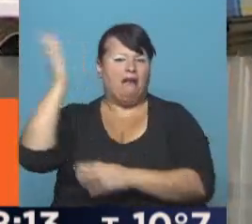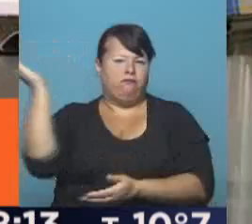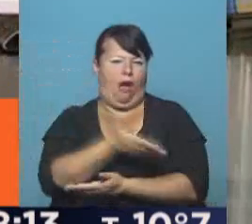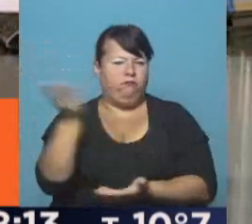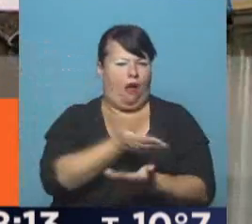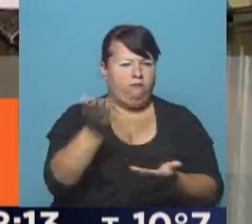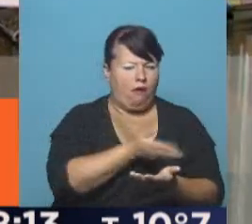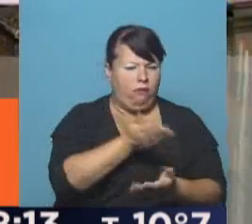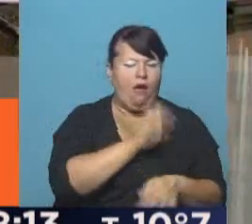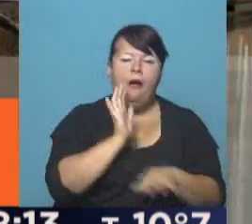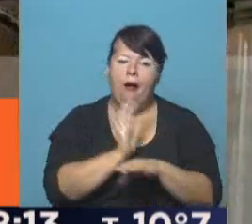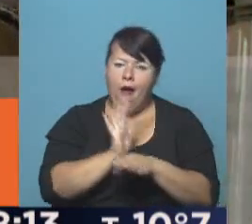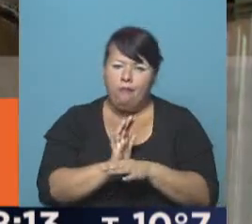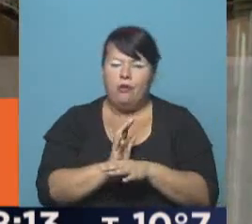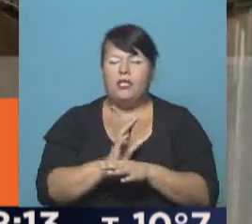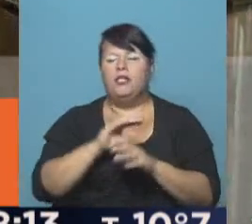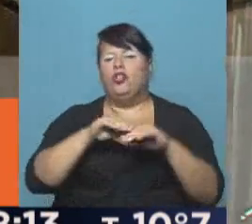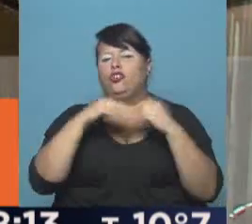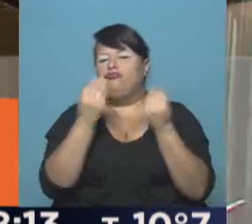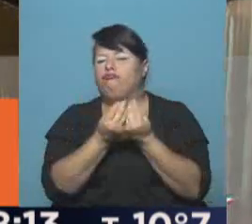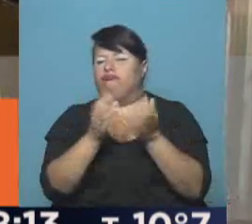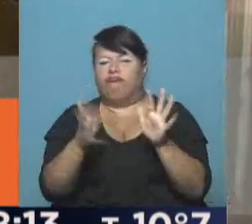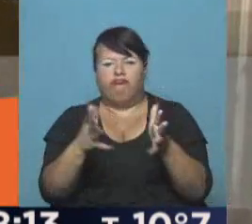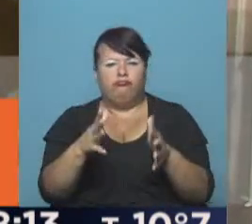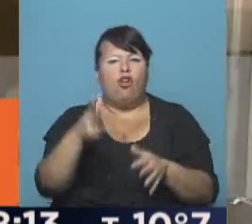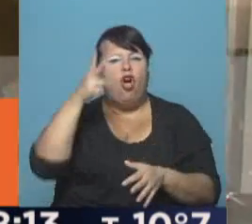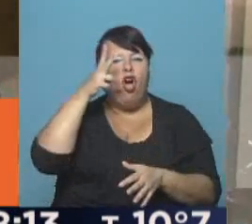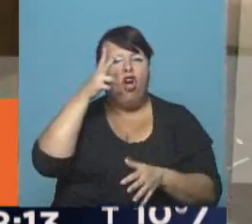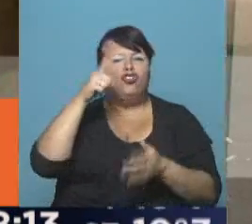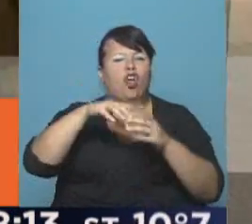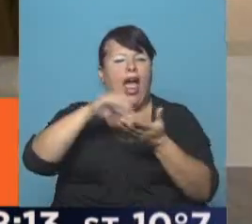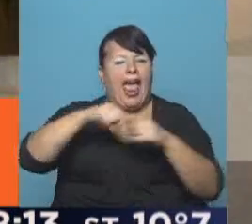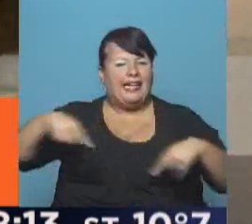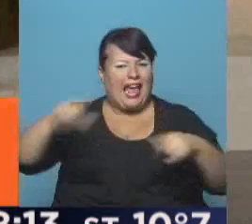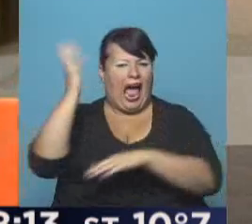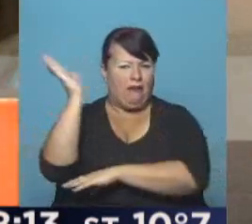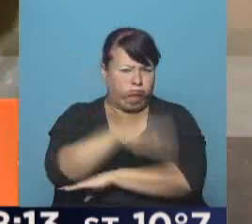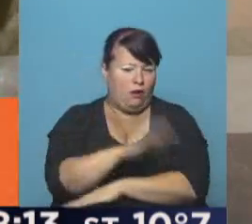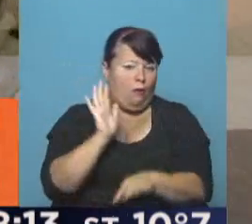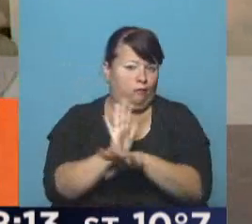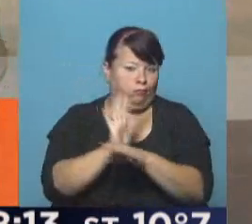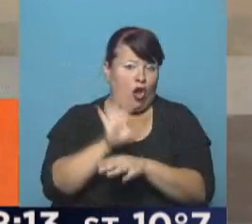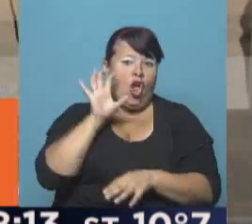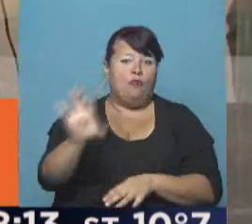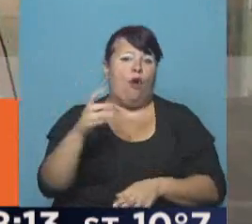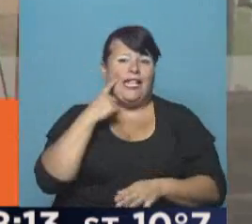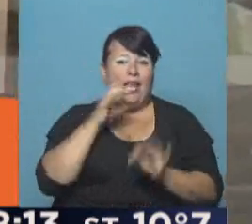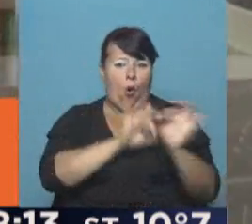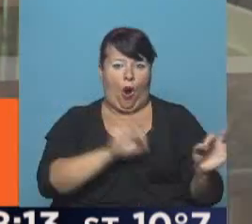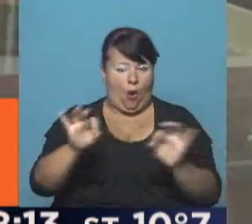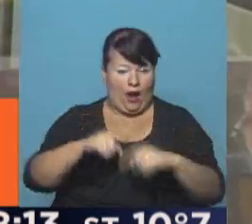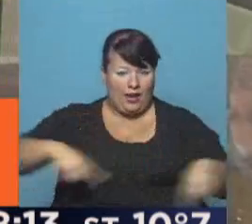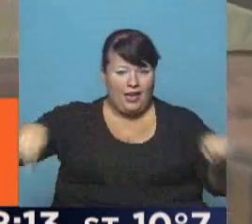es decir hemos reforestado aproximadamente 8 hectáreas el equivalente a la provincia de entre ríos